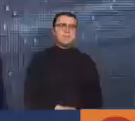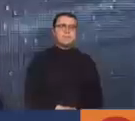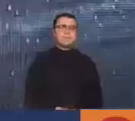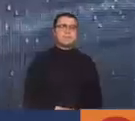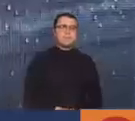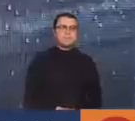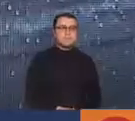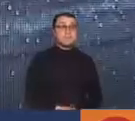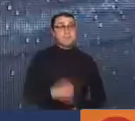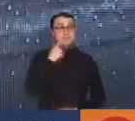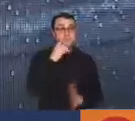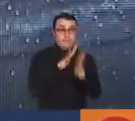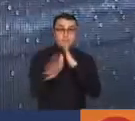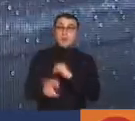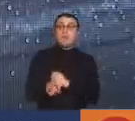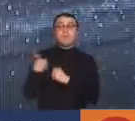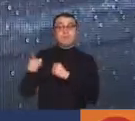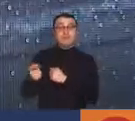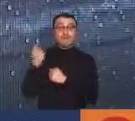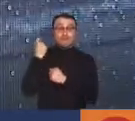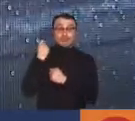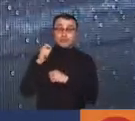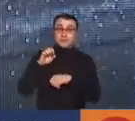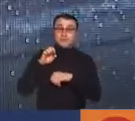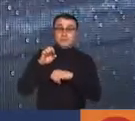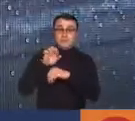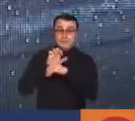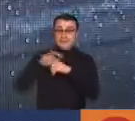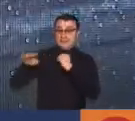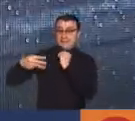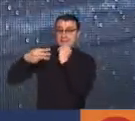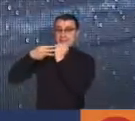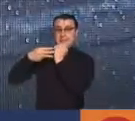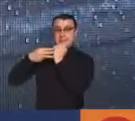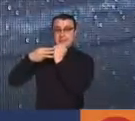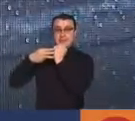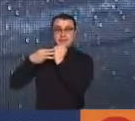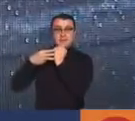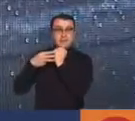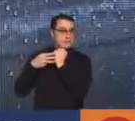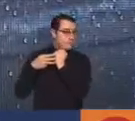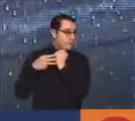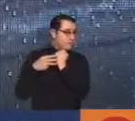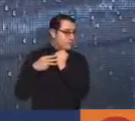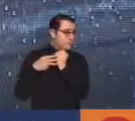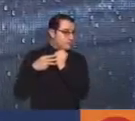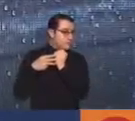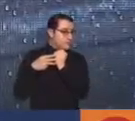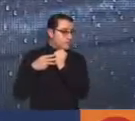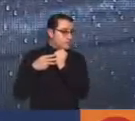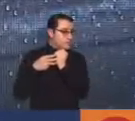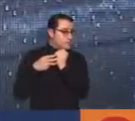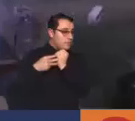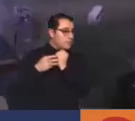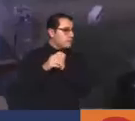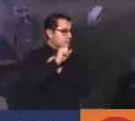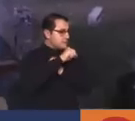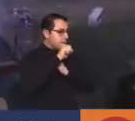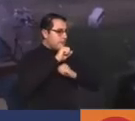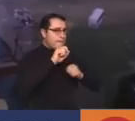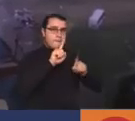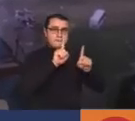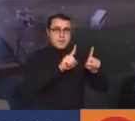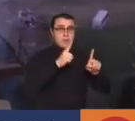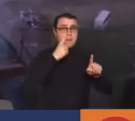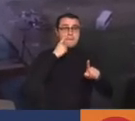acaba el SENA de entregarle a mi... 300.000 millones al revés. Sí, pero la sede